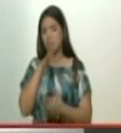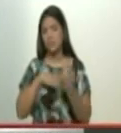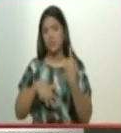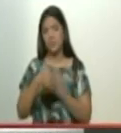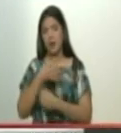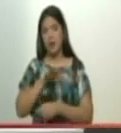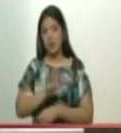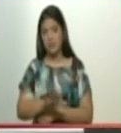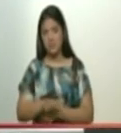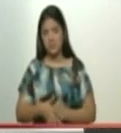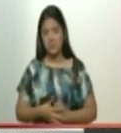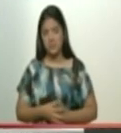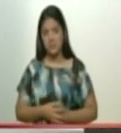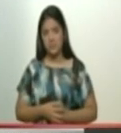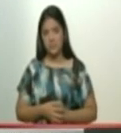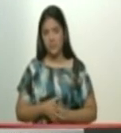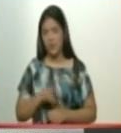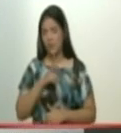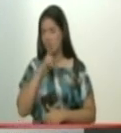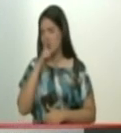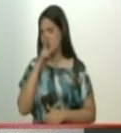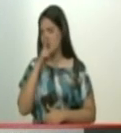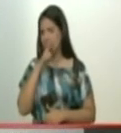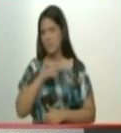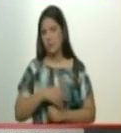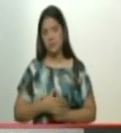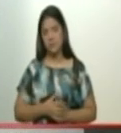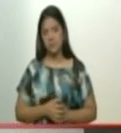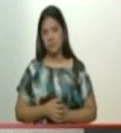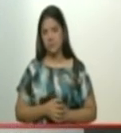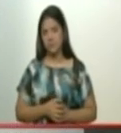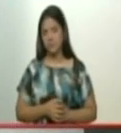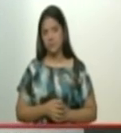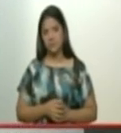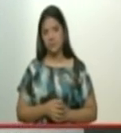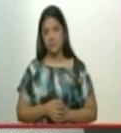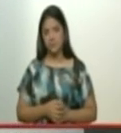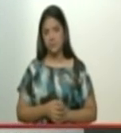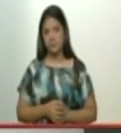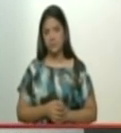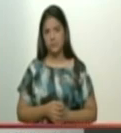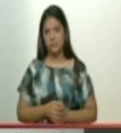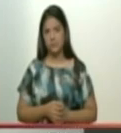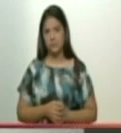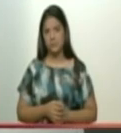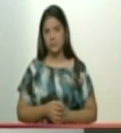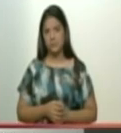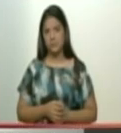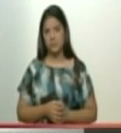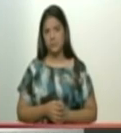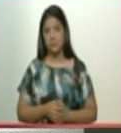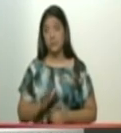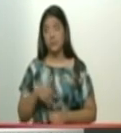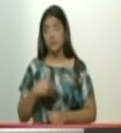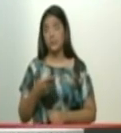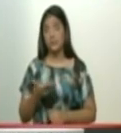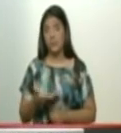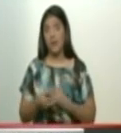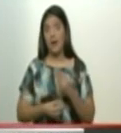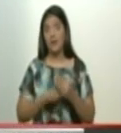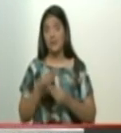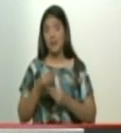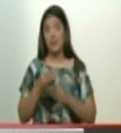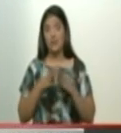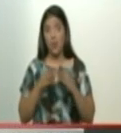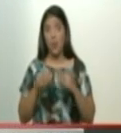esta magnitud, horrendo, abominable, atroz, es capaz de cumplir estas muertes